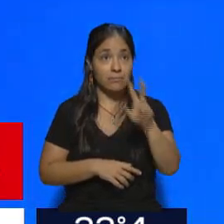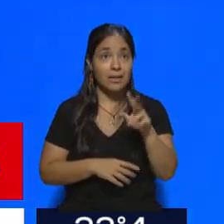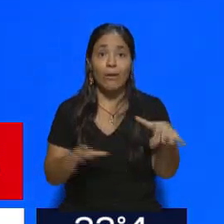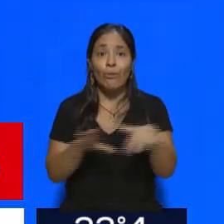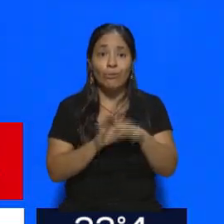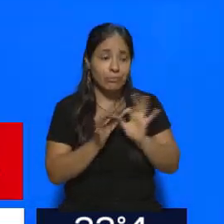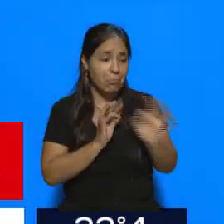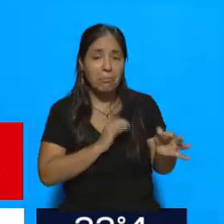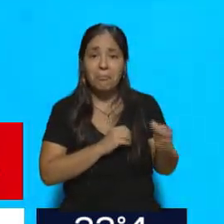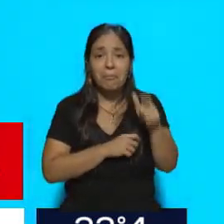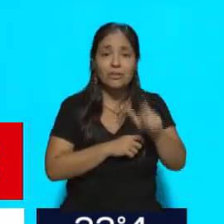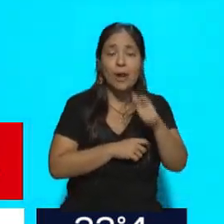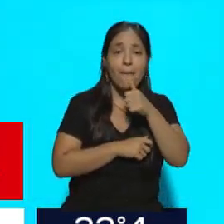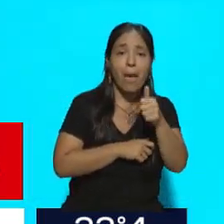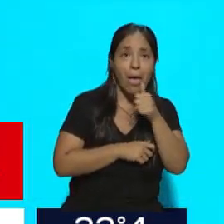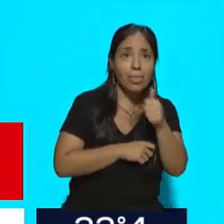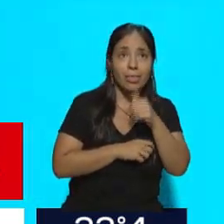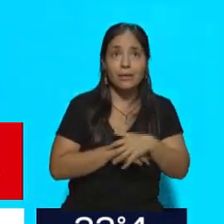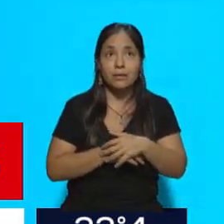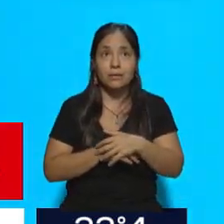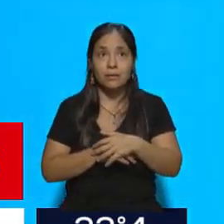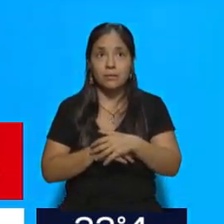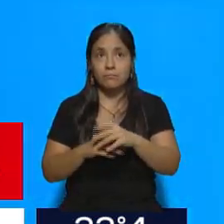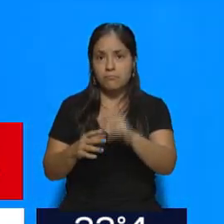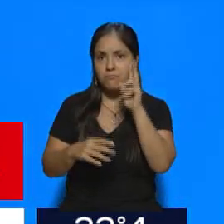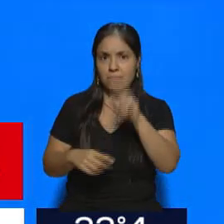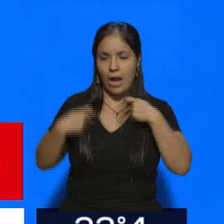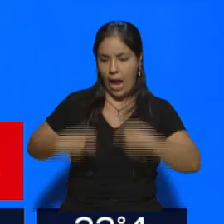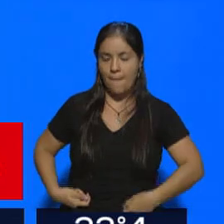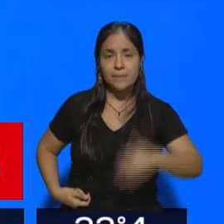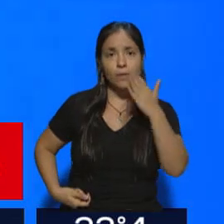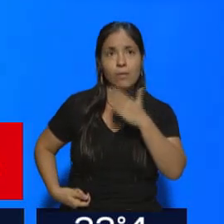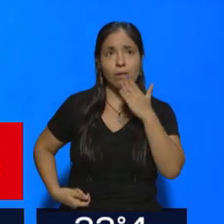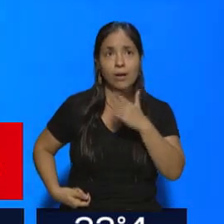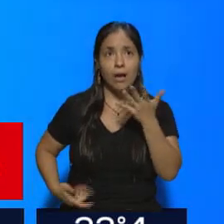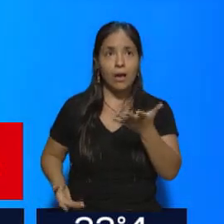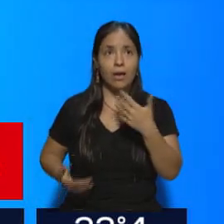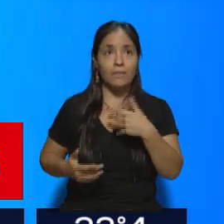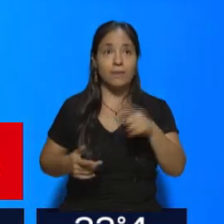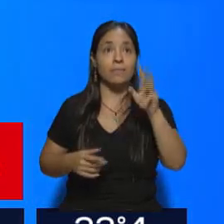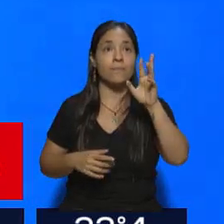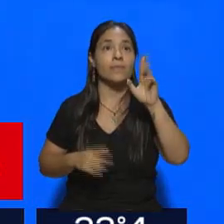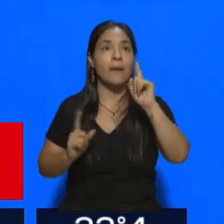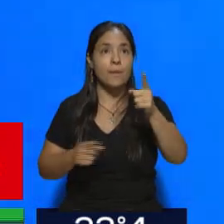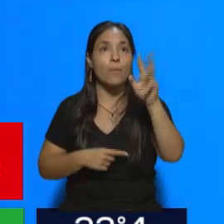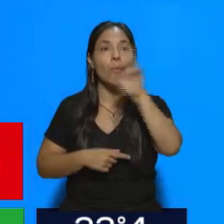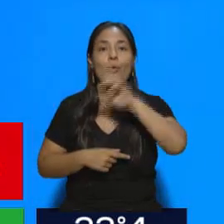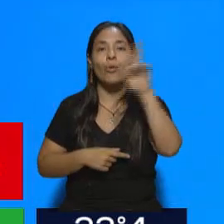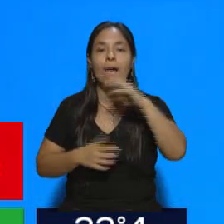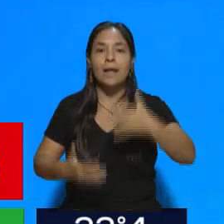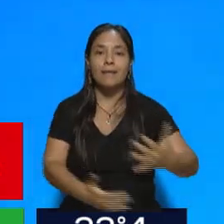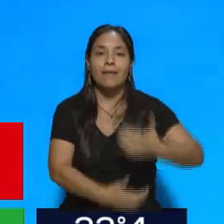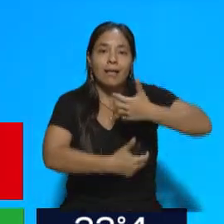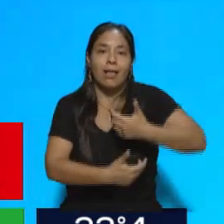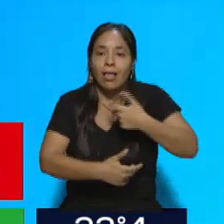entre seis pegándole a una persona por el solo hecho de portar. Mirá la señora con el bebé en brazos, cómo corre, la niña en brazos. También